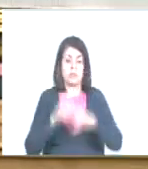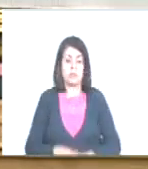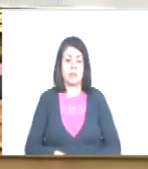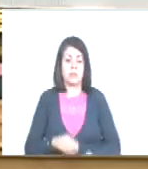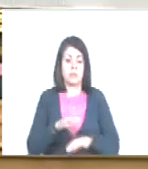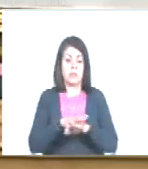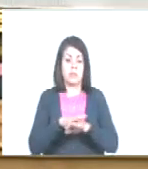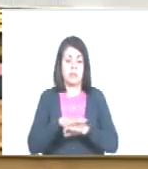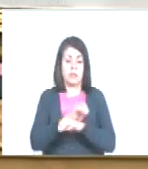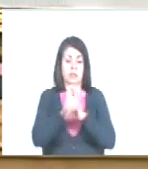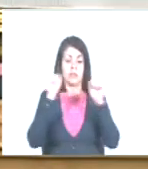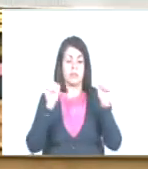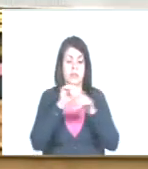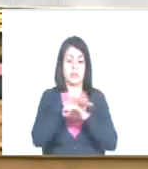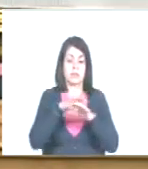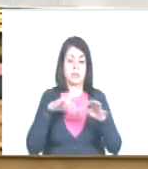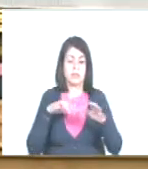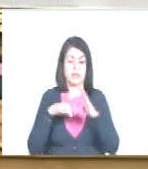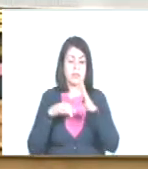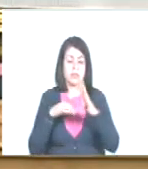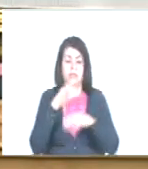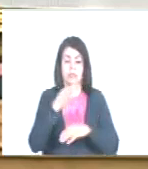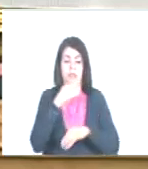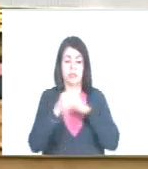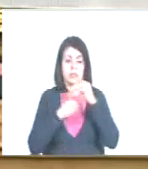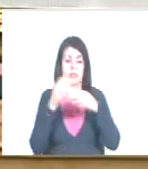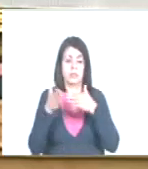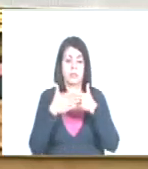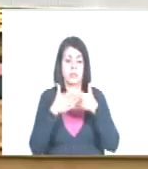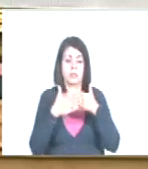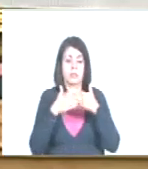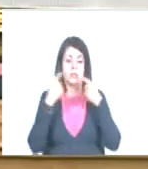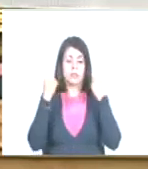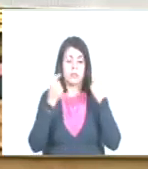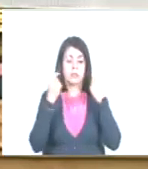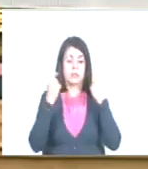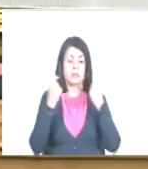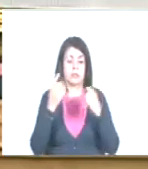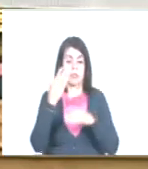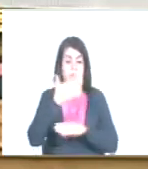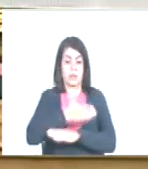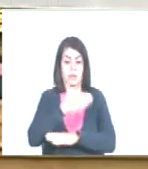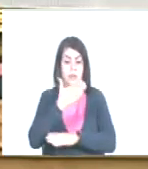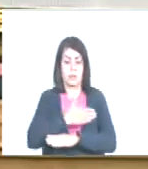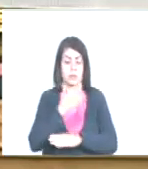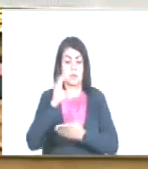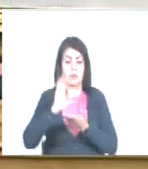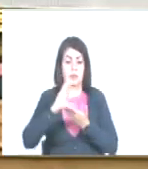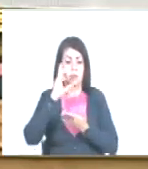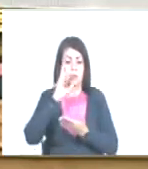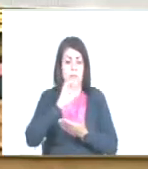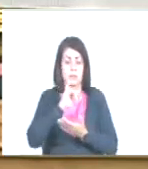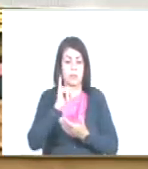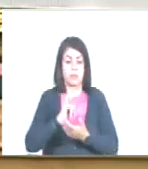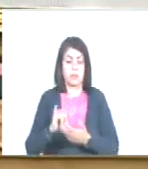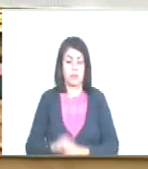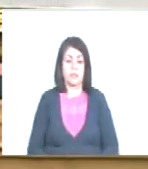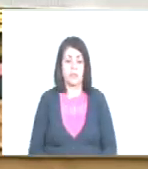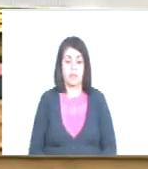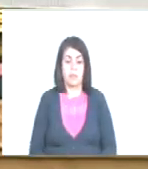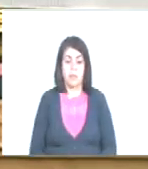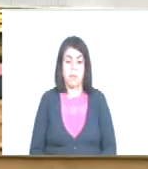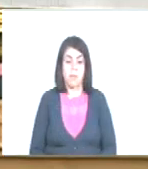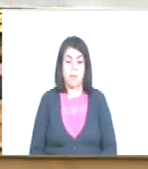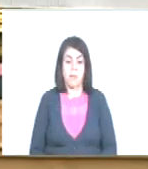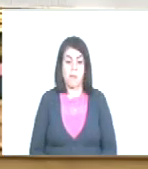la mañana de ese 4 de octubre, cerró la campaña en Cabimas, en el estado Zulia. Y